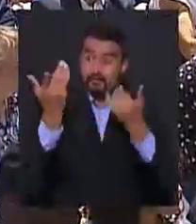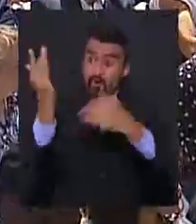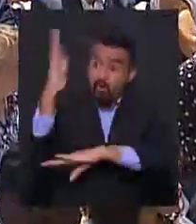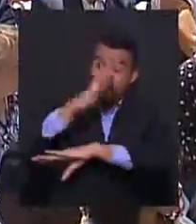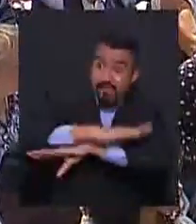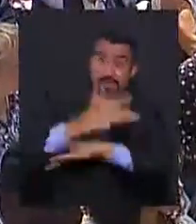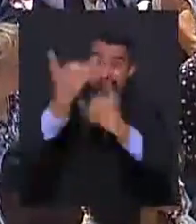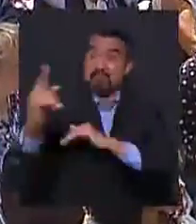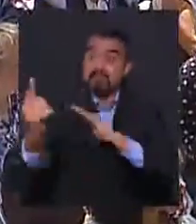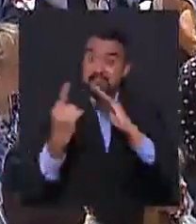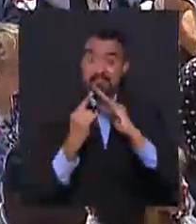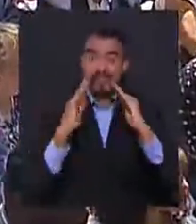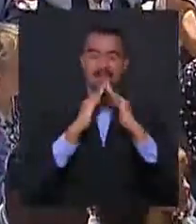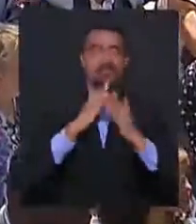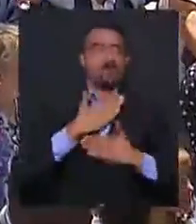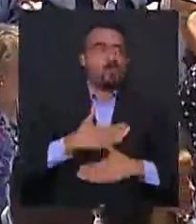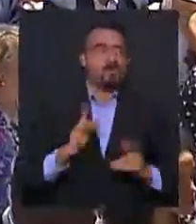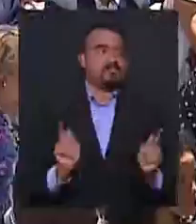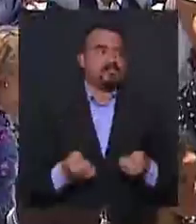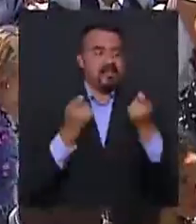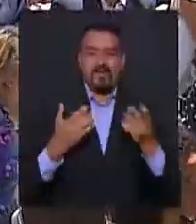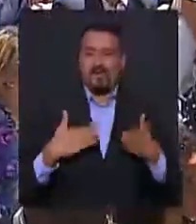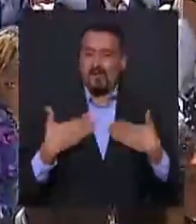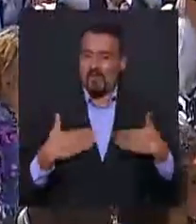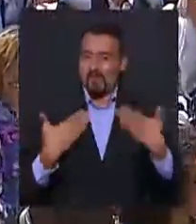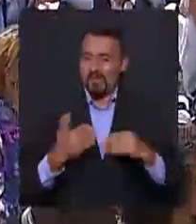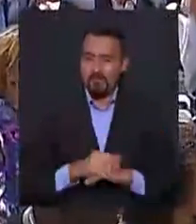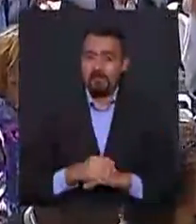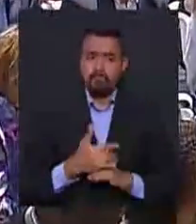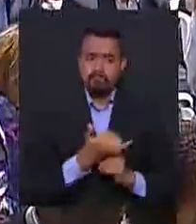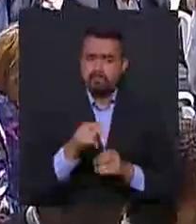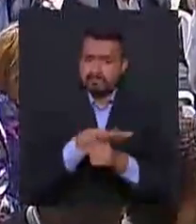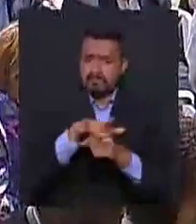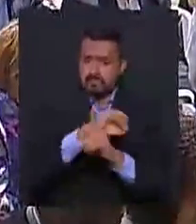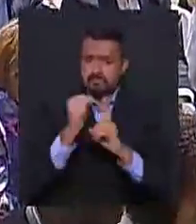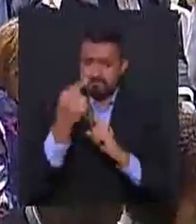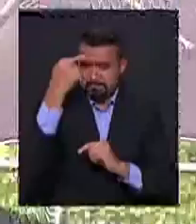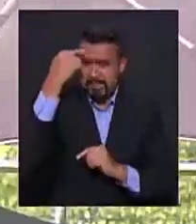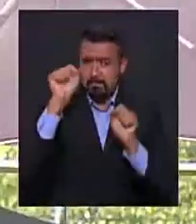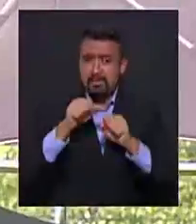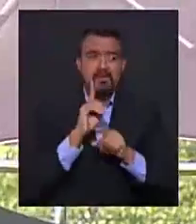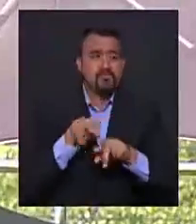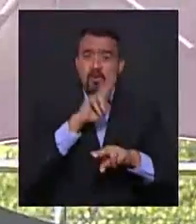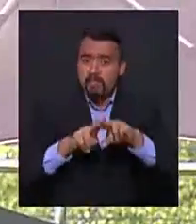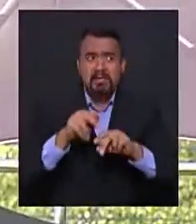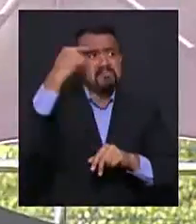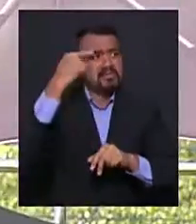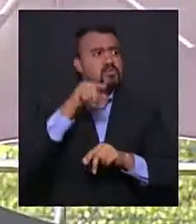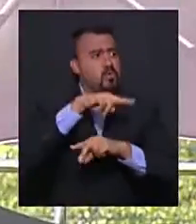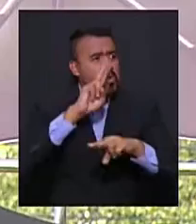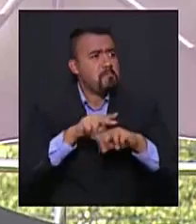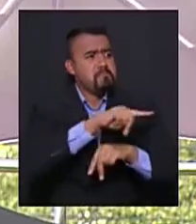casa. Somos sobrevivientes de una realidad abrumadora y asfixiante que normalizamos porque no teníamos otra